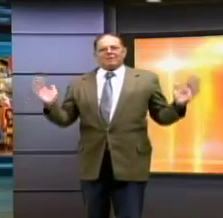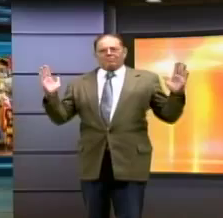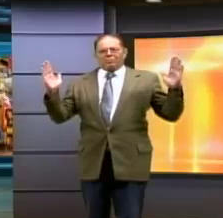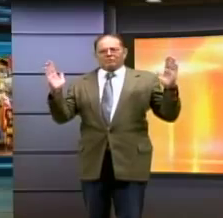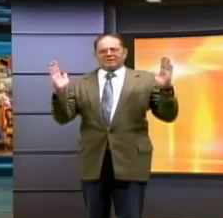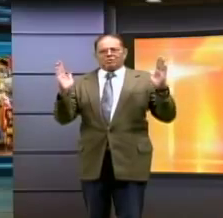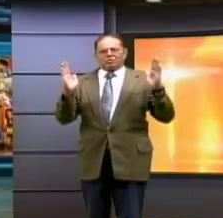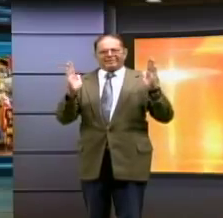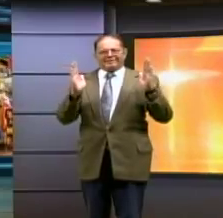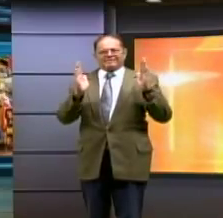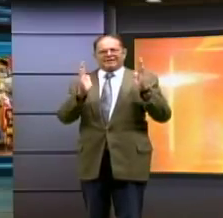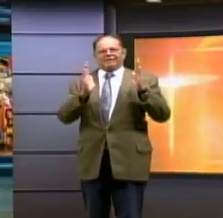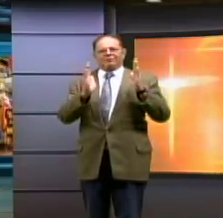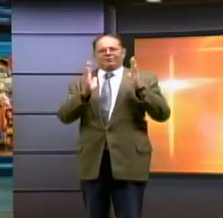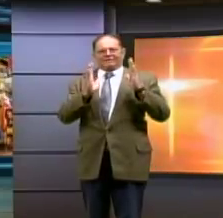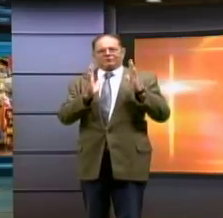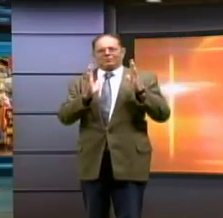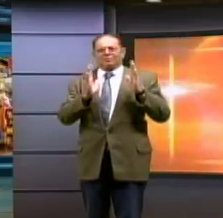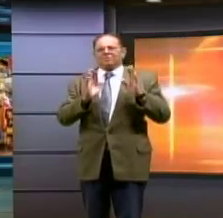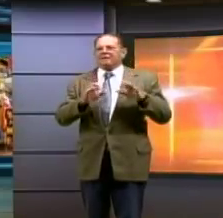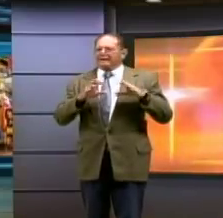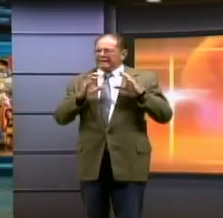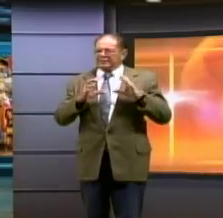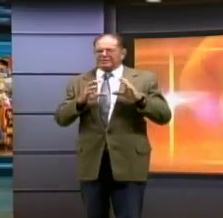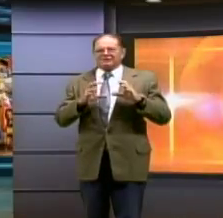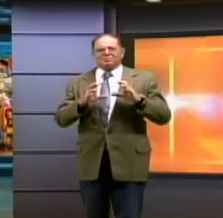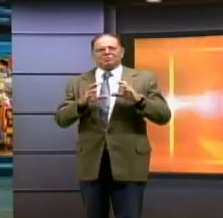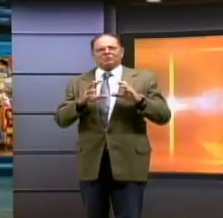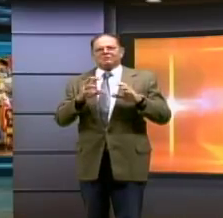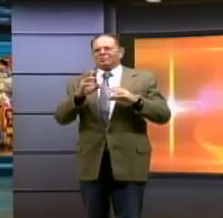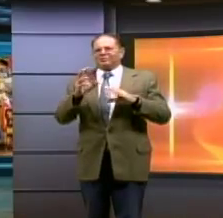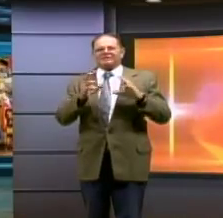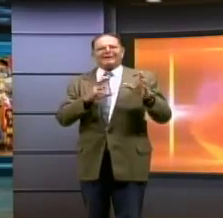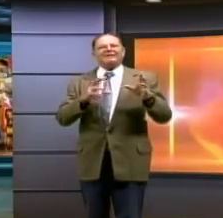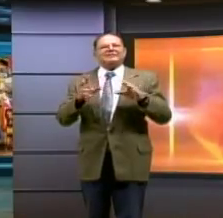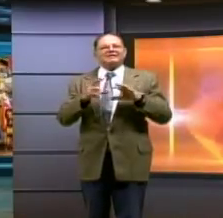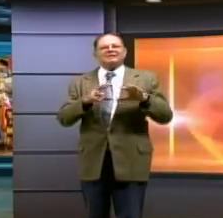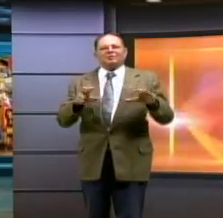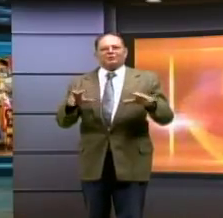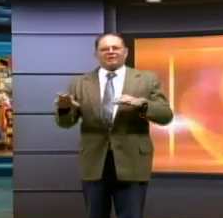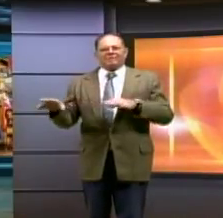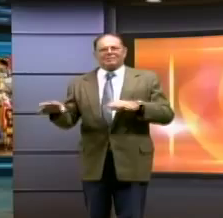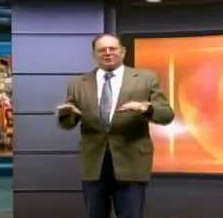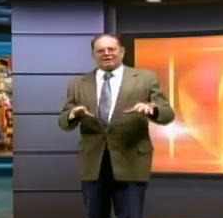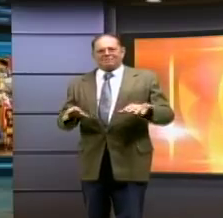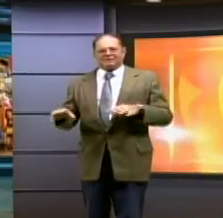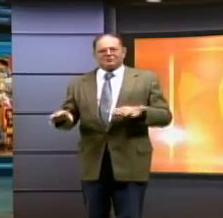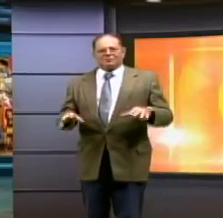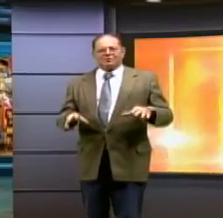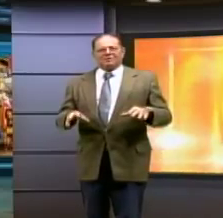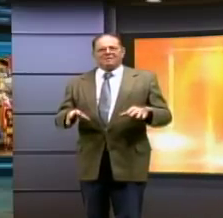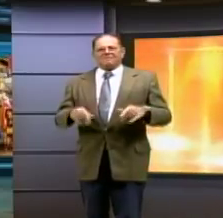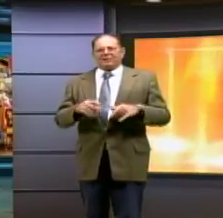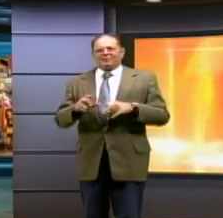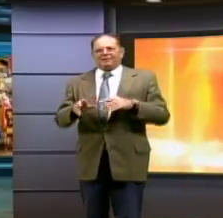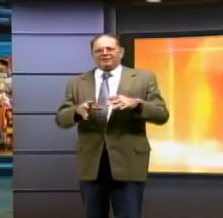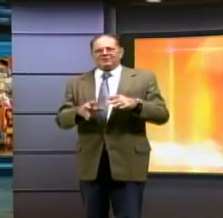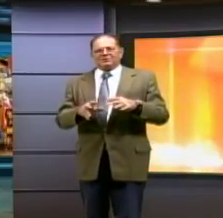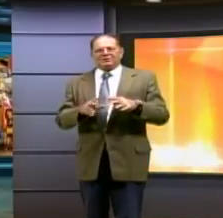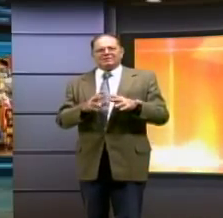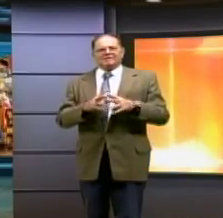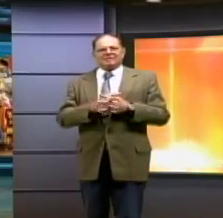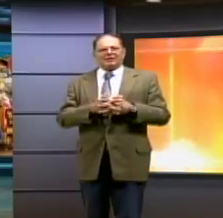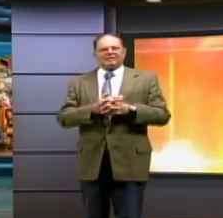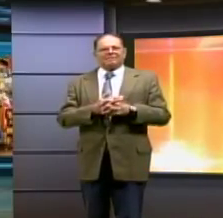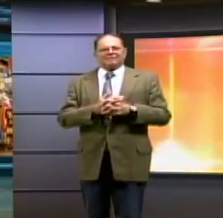casi tres horas, pudo ser condensado, resumido, en 10 minutos, de donde está la esencia de lo que realmente ahí pasó. Del